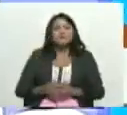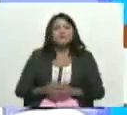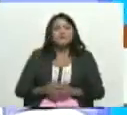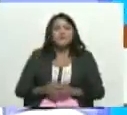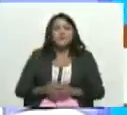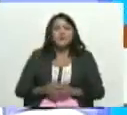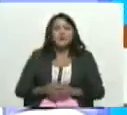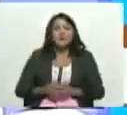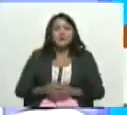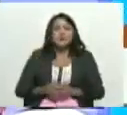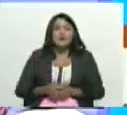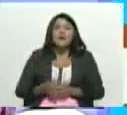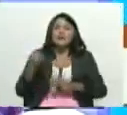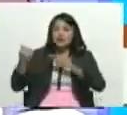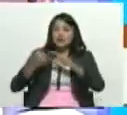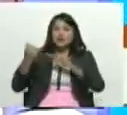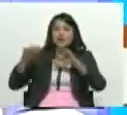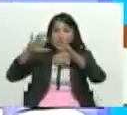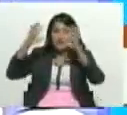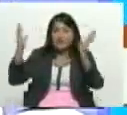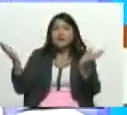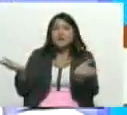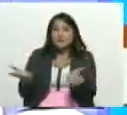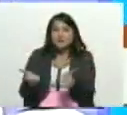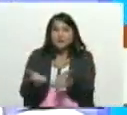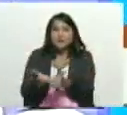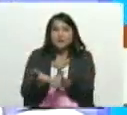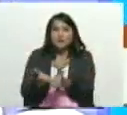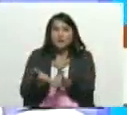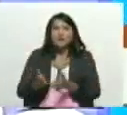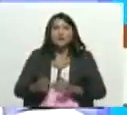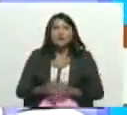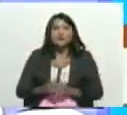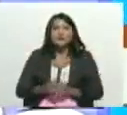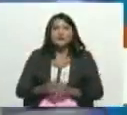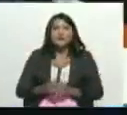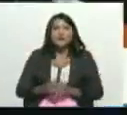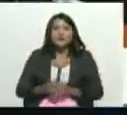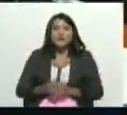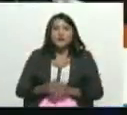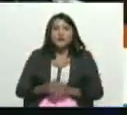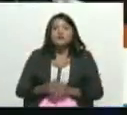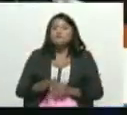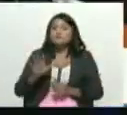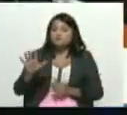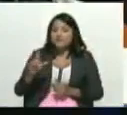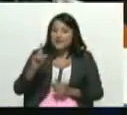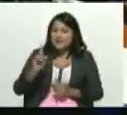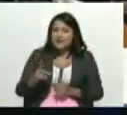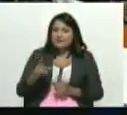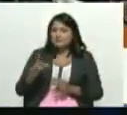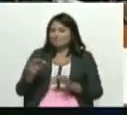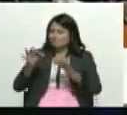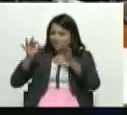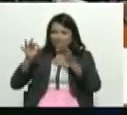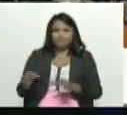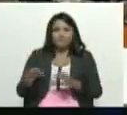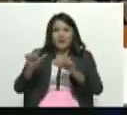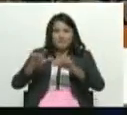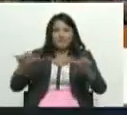organizaciones en el mundo entero están tratando de hacer el segundo aspecto tiene que ser de manera concreta hacer que la gente